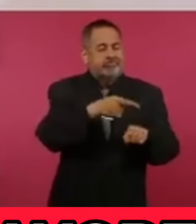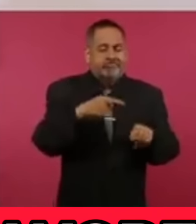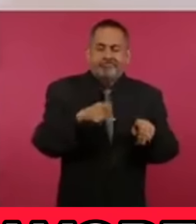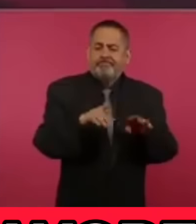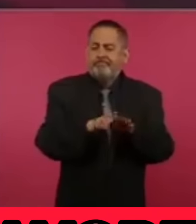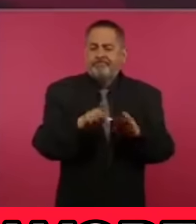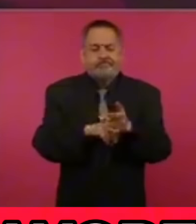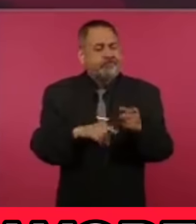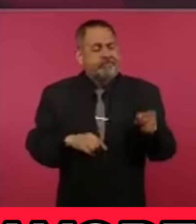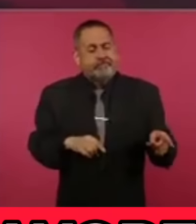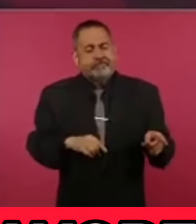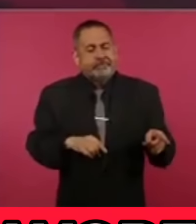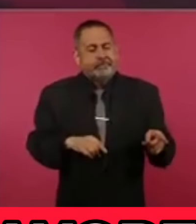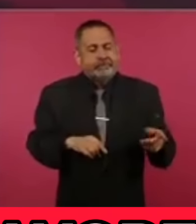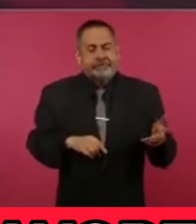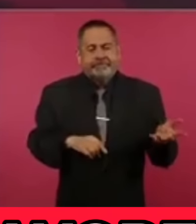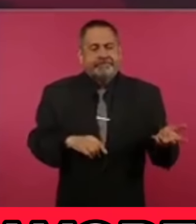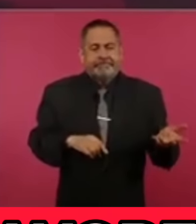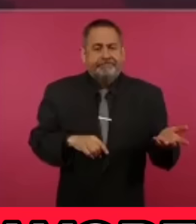completamente